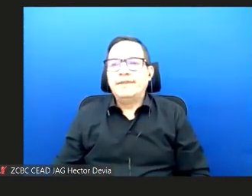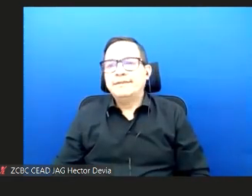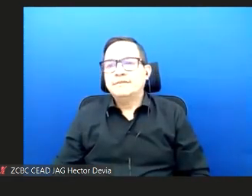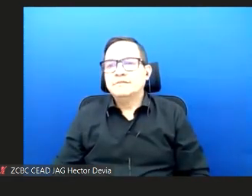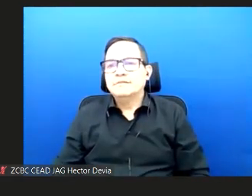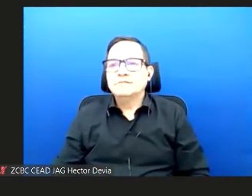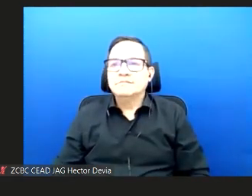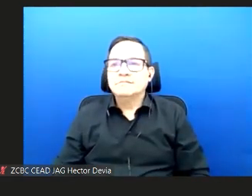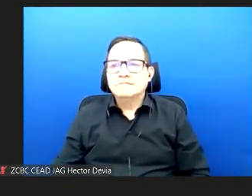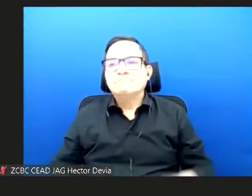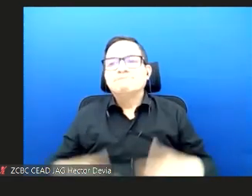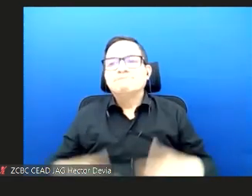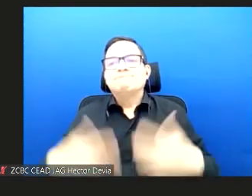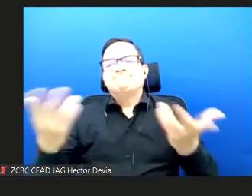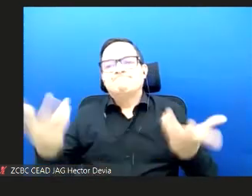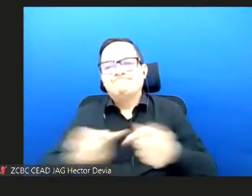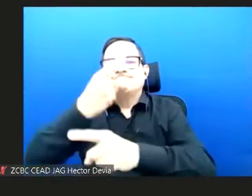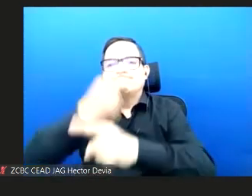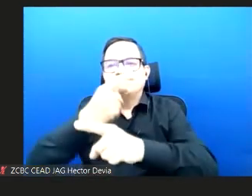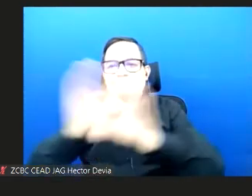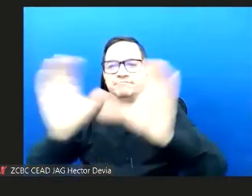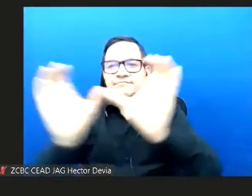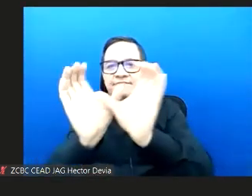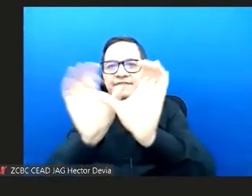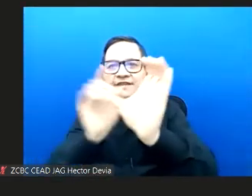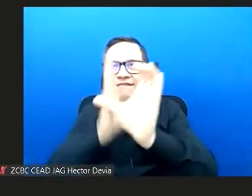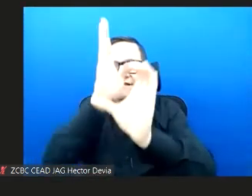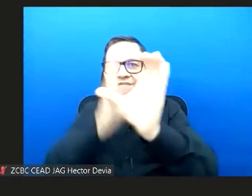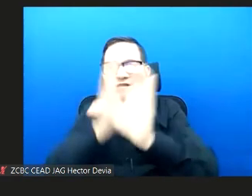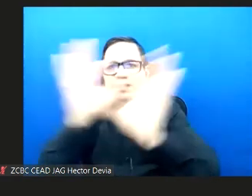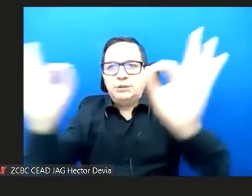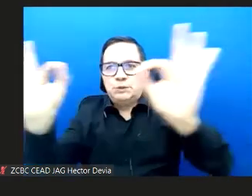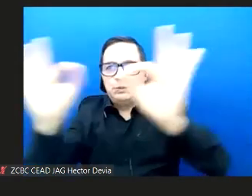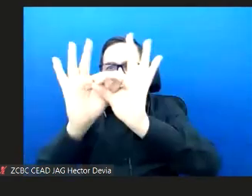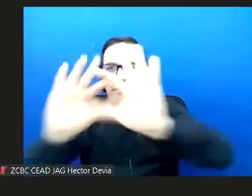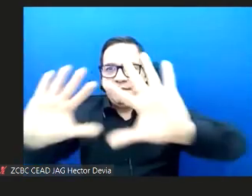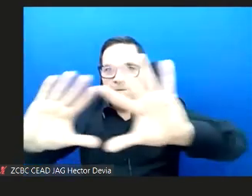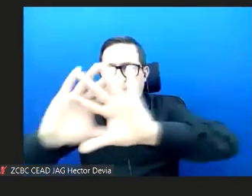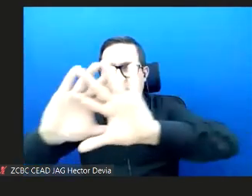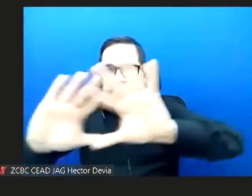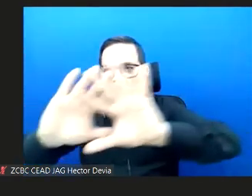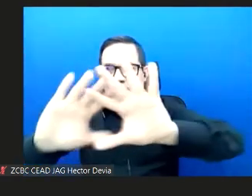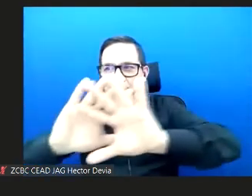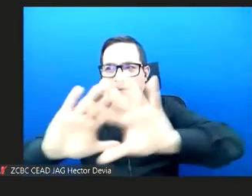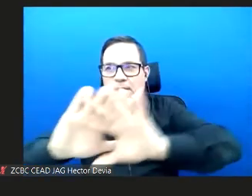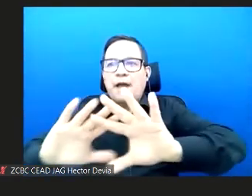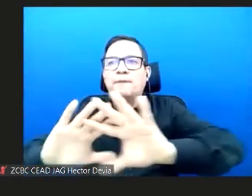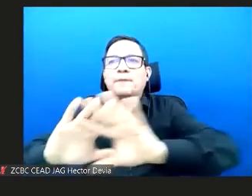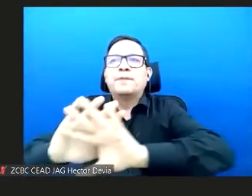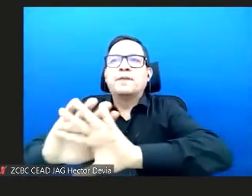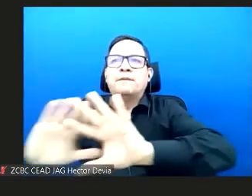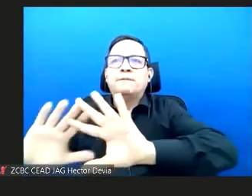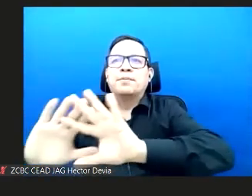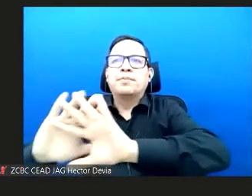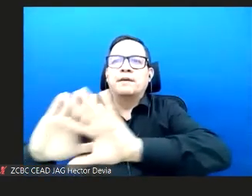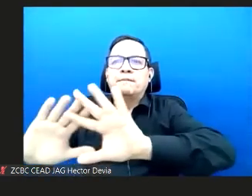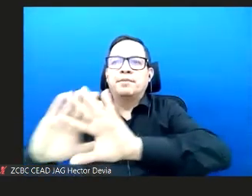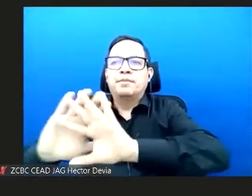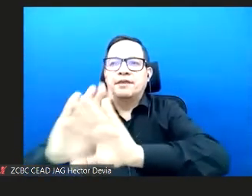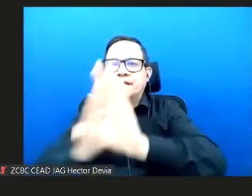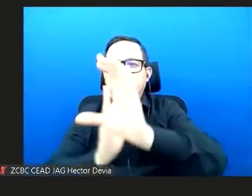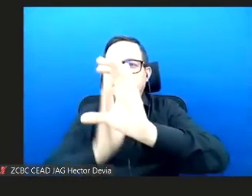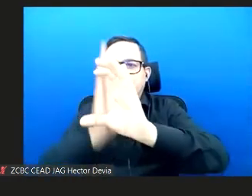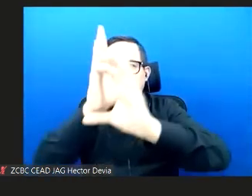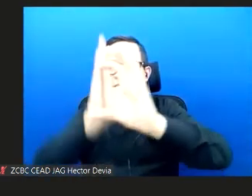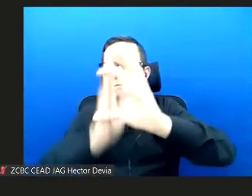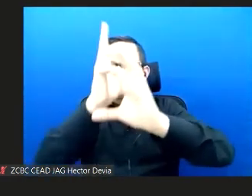Listo. Efectivamente, ¿por qué? Porque simplemente la intersección entre A y B es esta zona, ¿no? Recordemos, donde se solapan